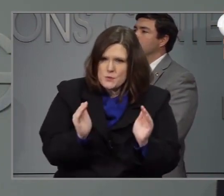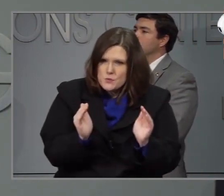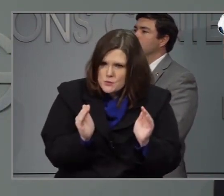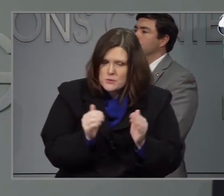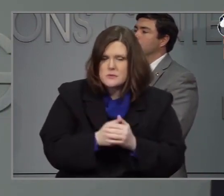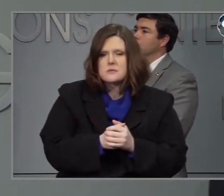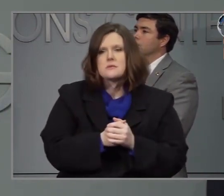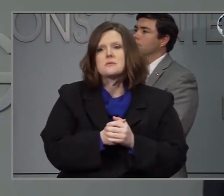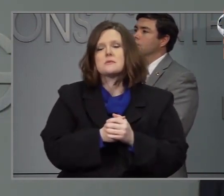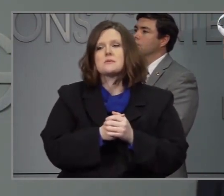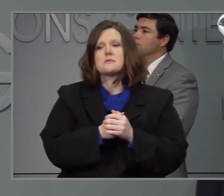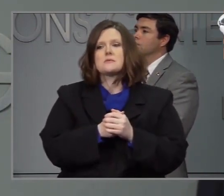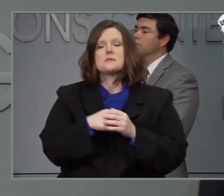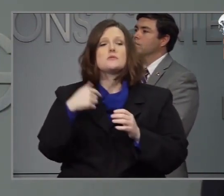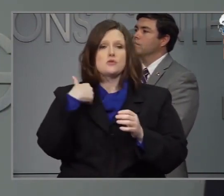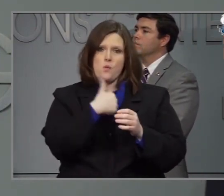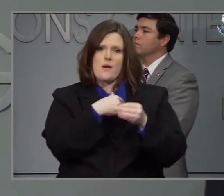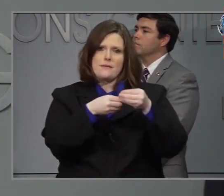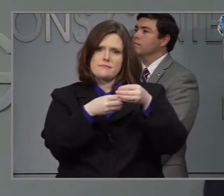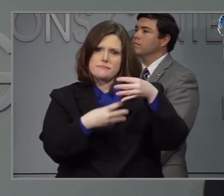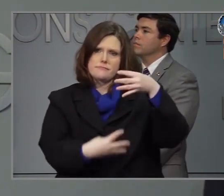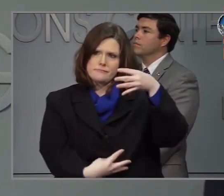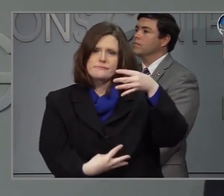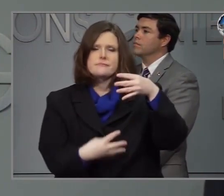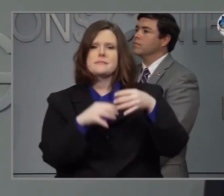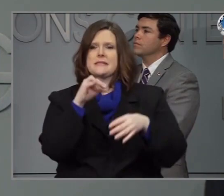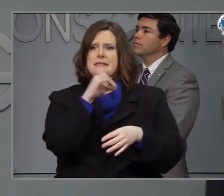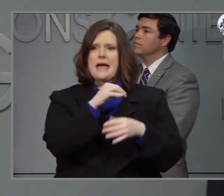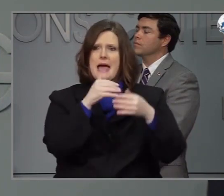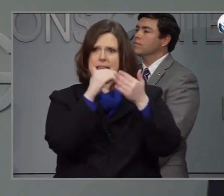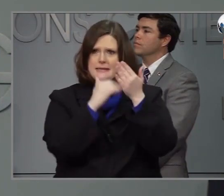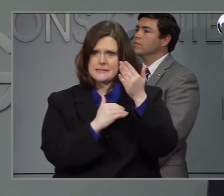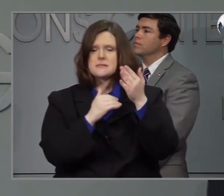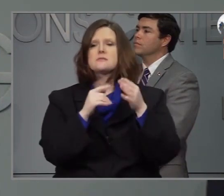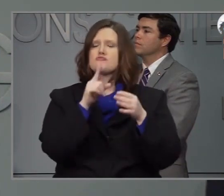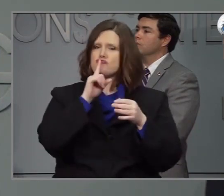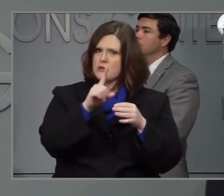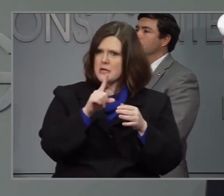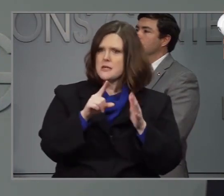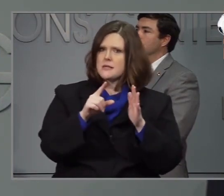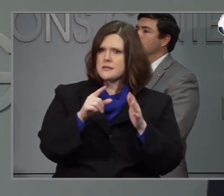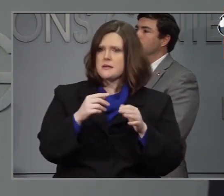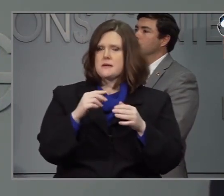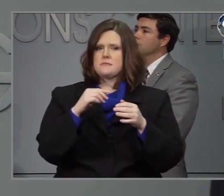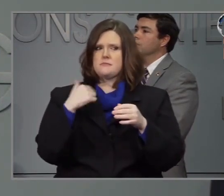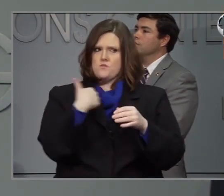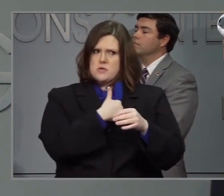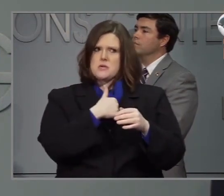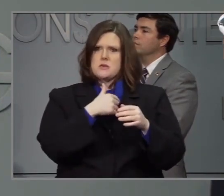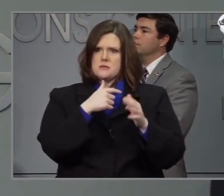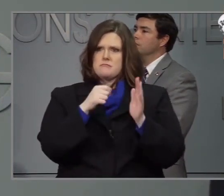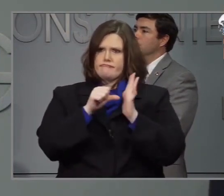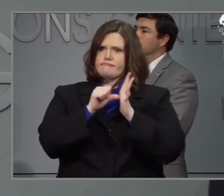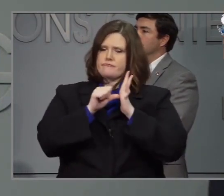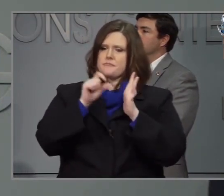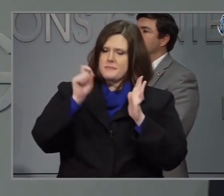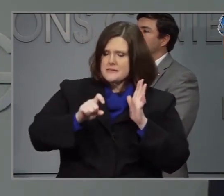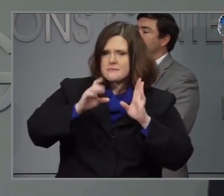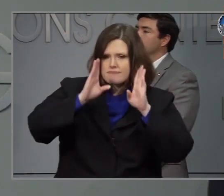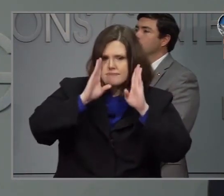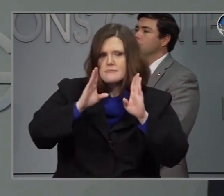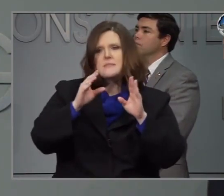para infantes esta definición expandida para el alto riesgo enfatiza más aún la necesidad